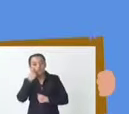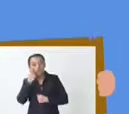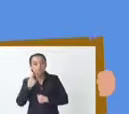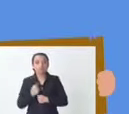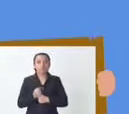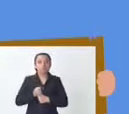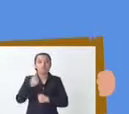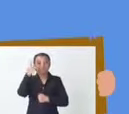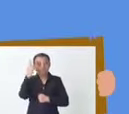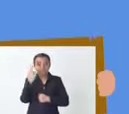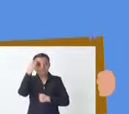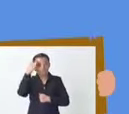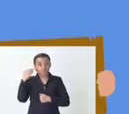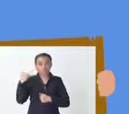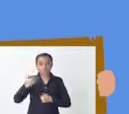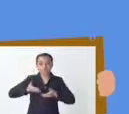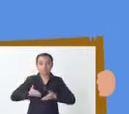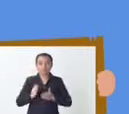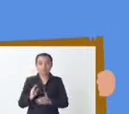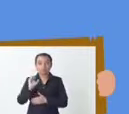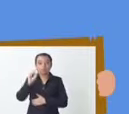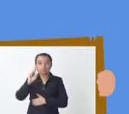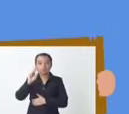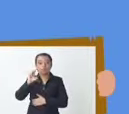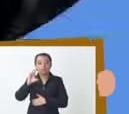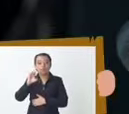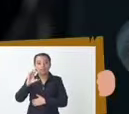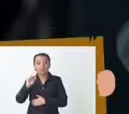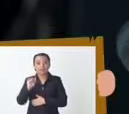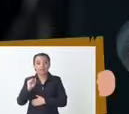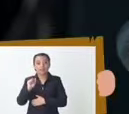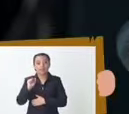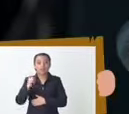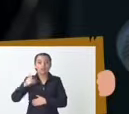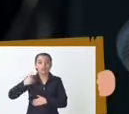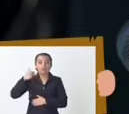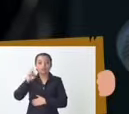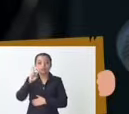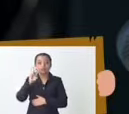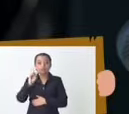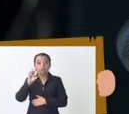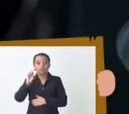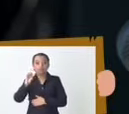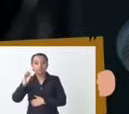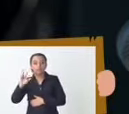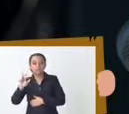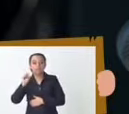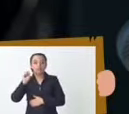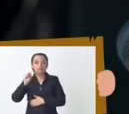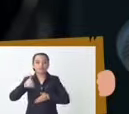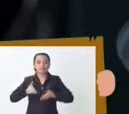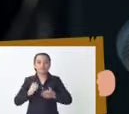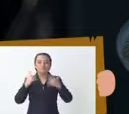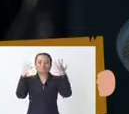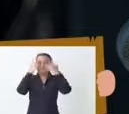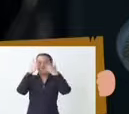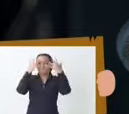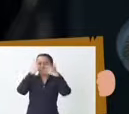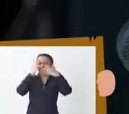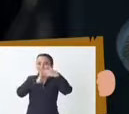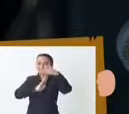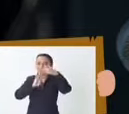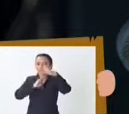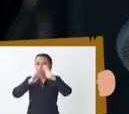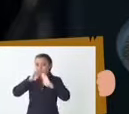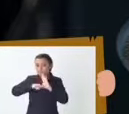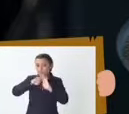enero de 2003 en Estocolmo, Suecia. Greta tiene síndrome de Asperger, un tipo de trastorno del espectro